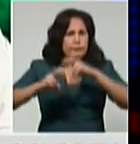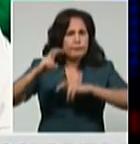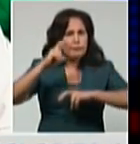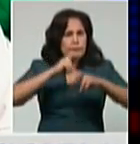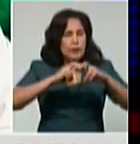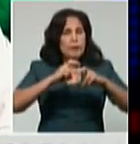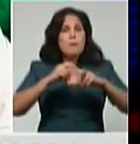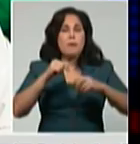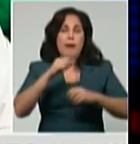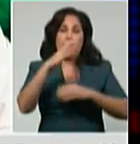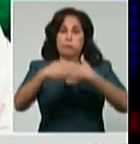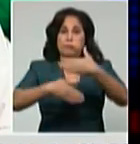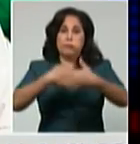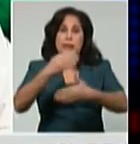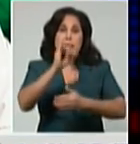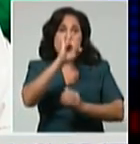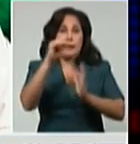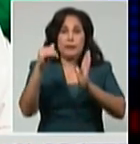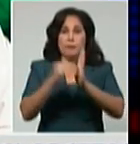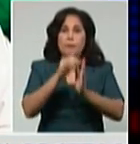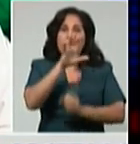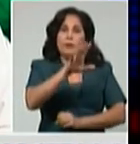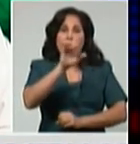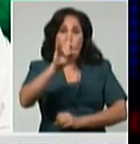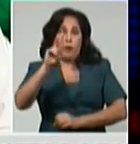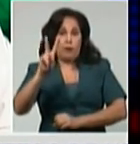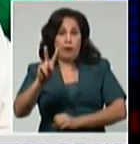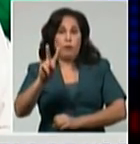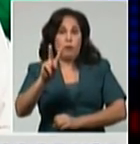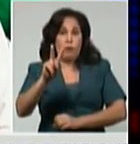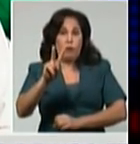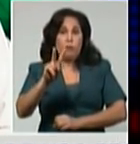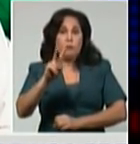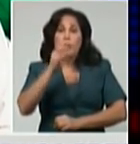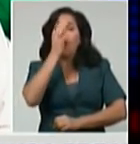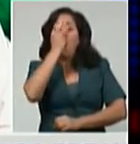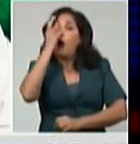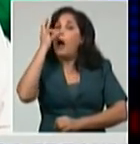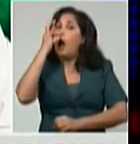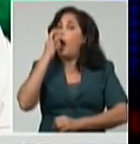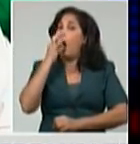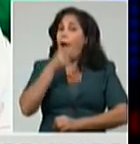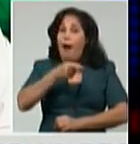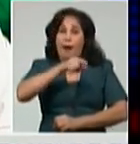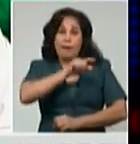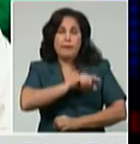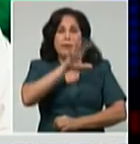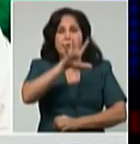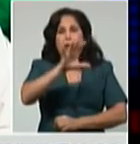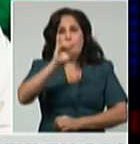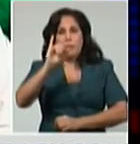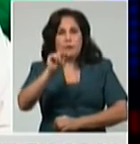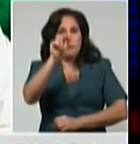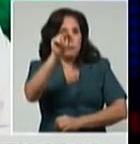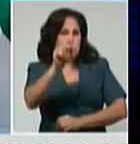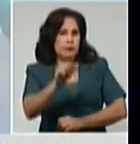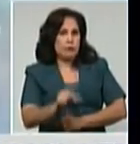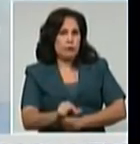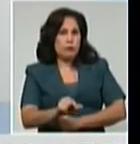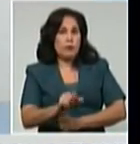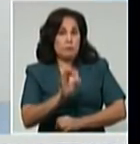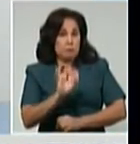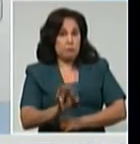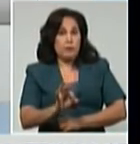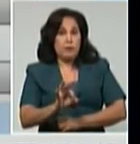estas 7.592 muestras, en el día de ayer se diagnosticaron 56 personas con